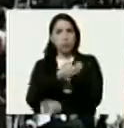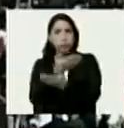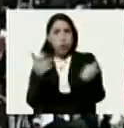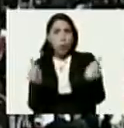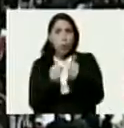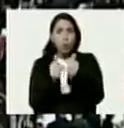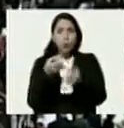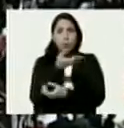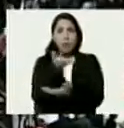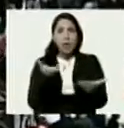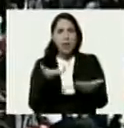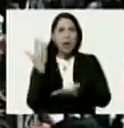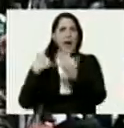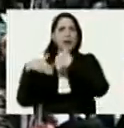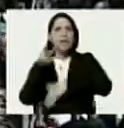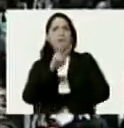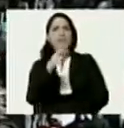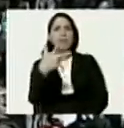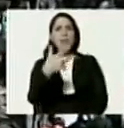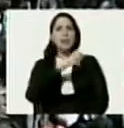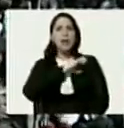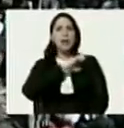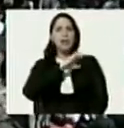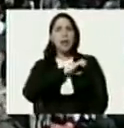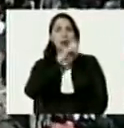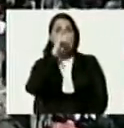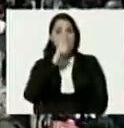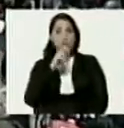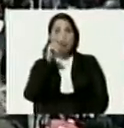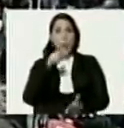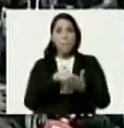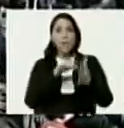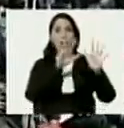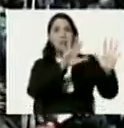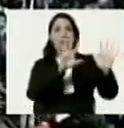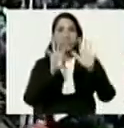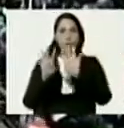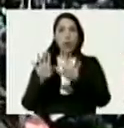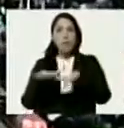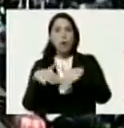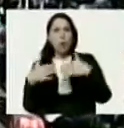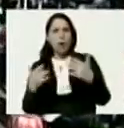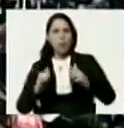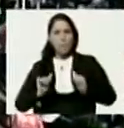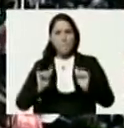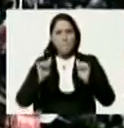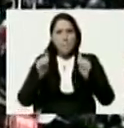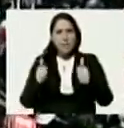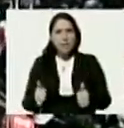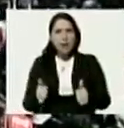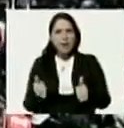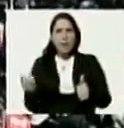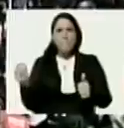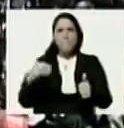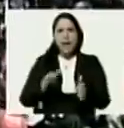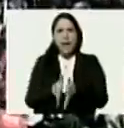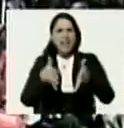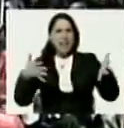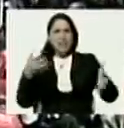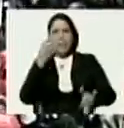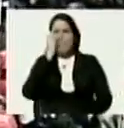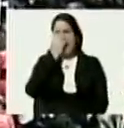Aquel 23 de enero del año 2019, cuando empezaba la más grande